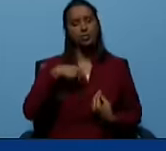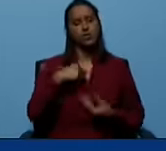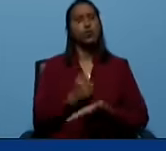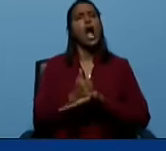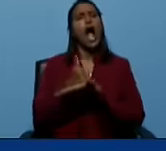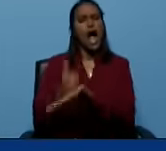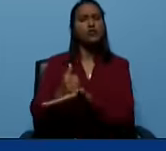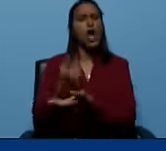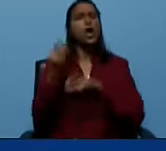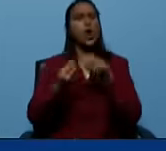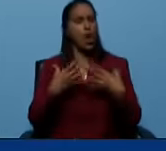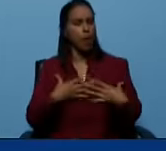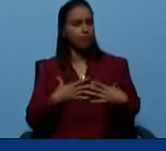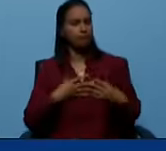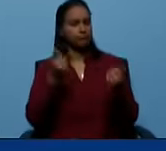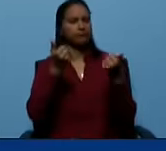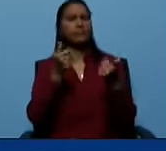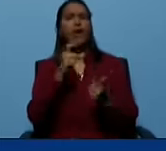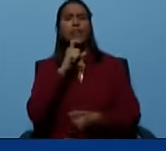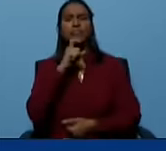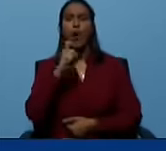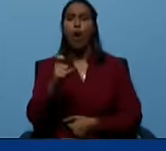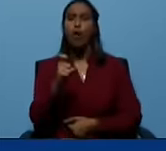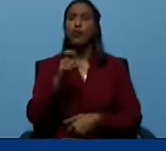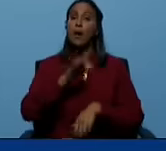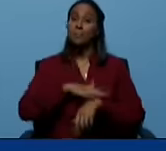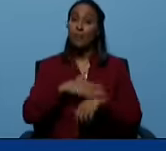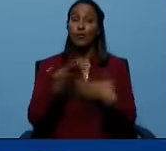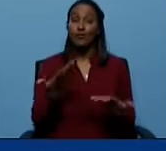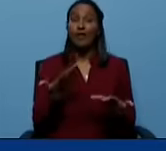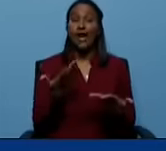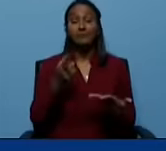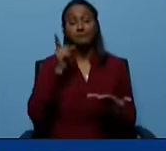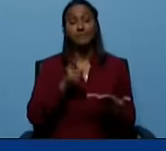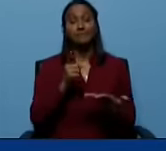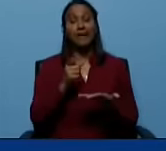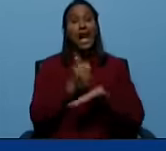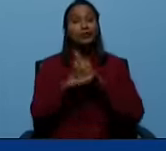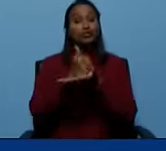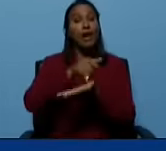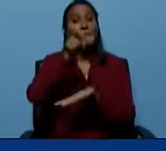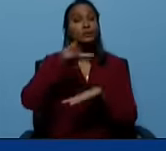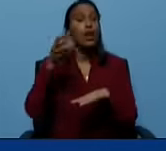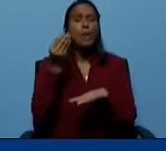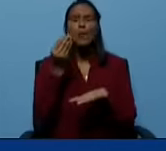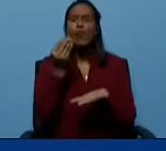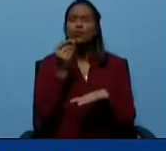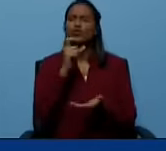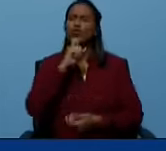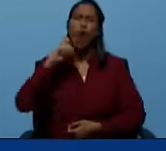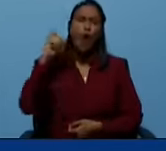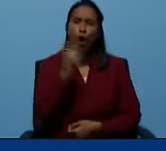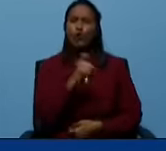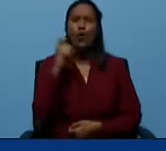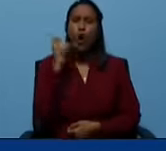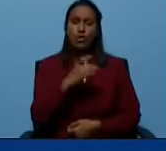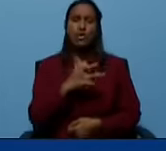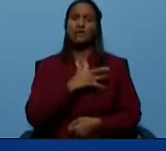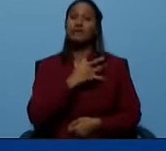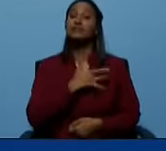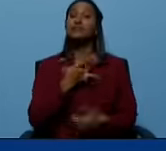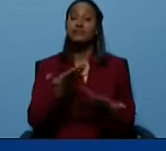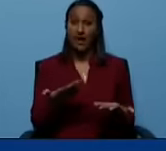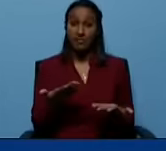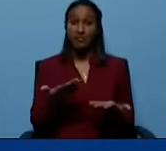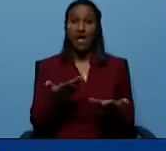odio. Porque habrá que curar a mucha gente del odio y la intolerancia, a mucha gente. Así que no se vale todo en la